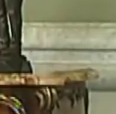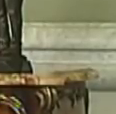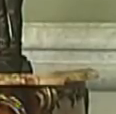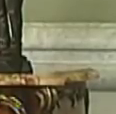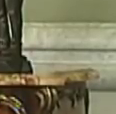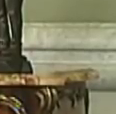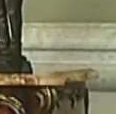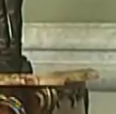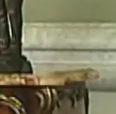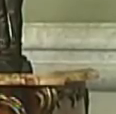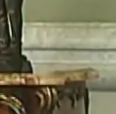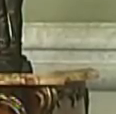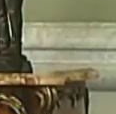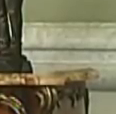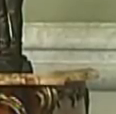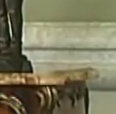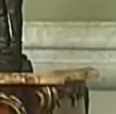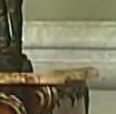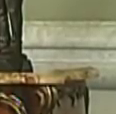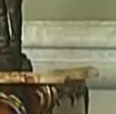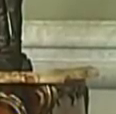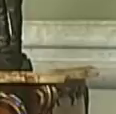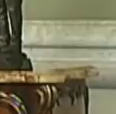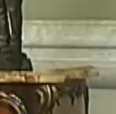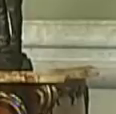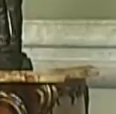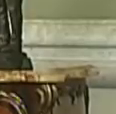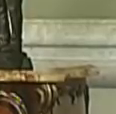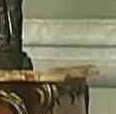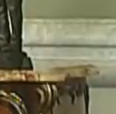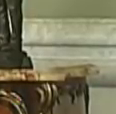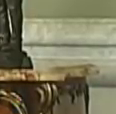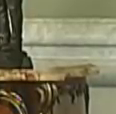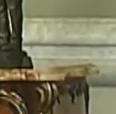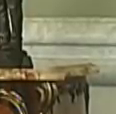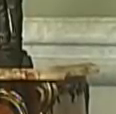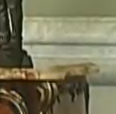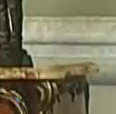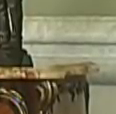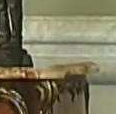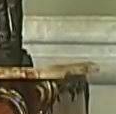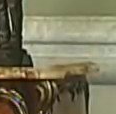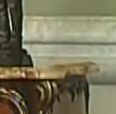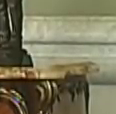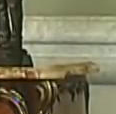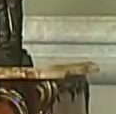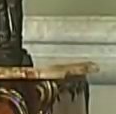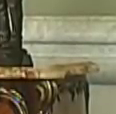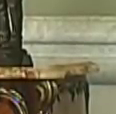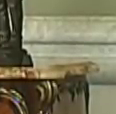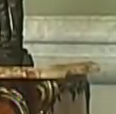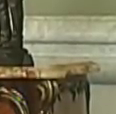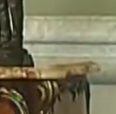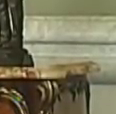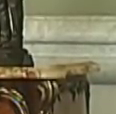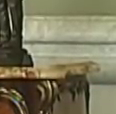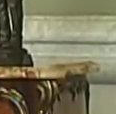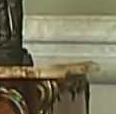el reloj de venezolana de televisión un saludo a todos nuestros compatriotas